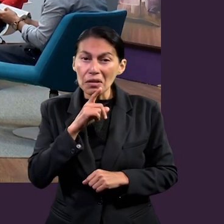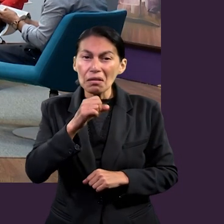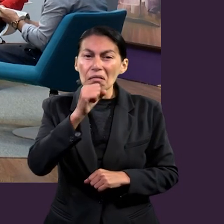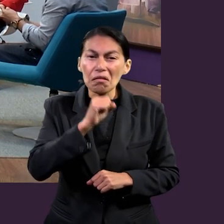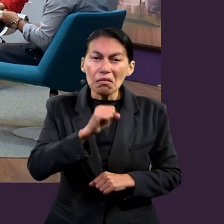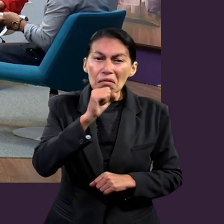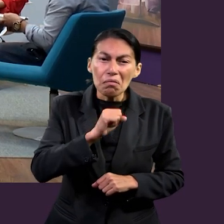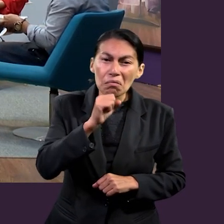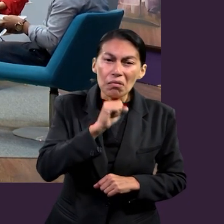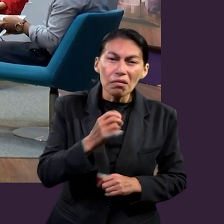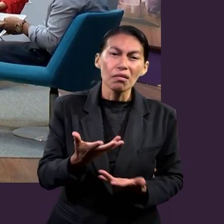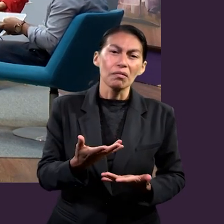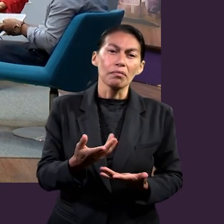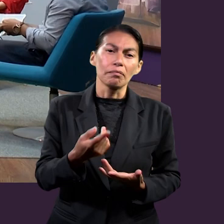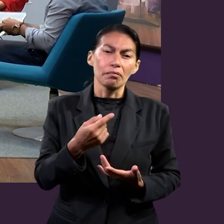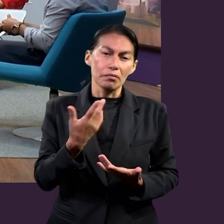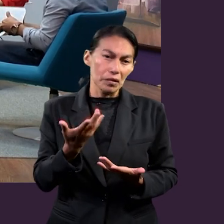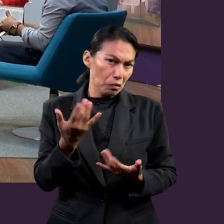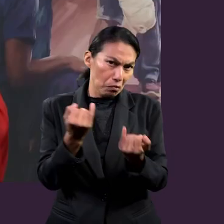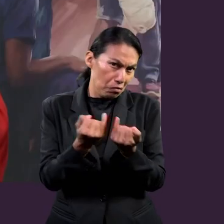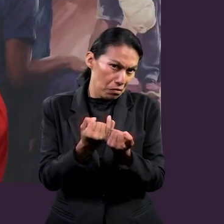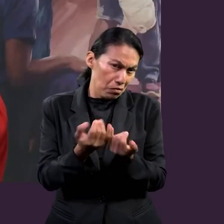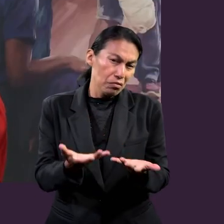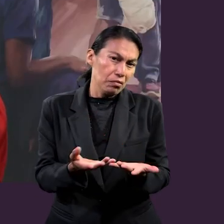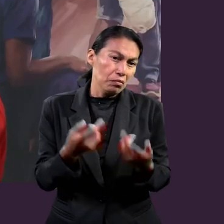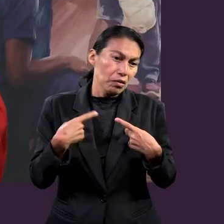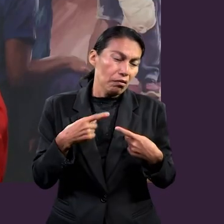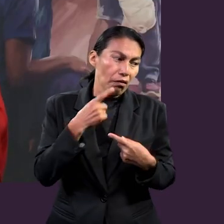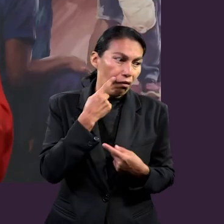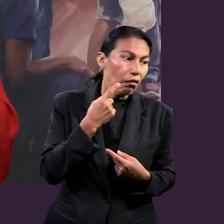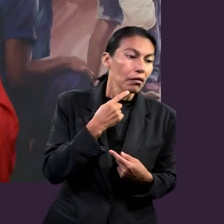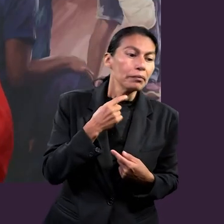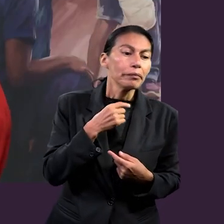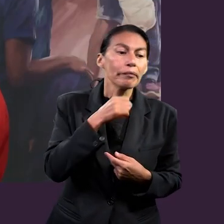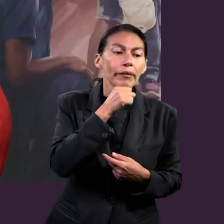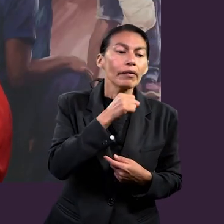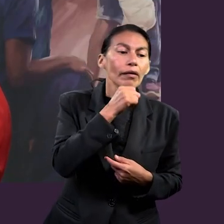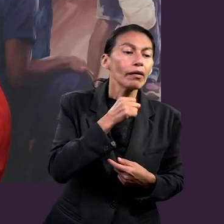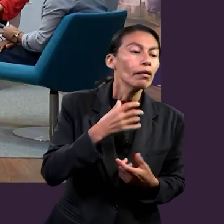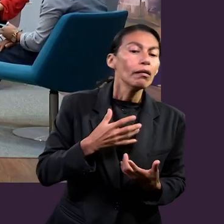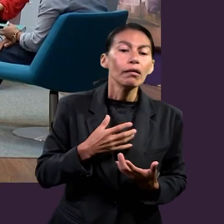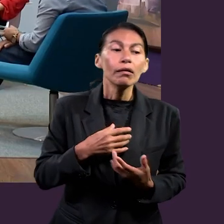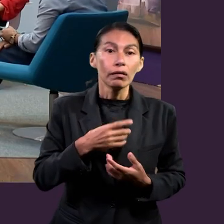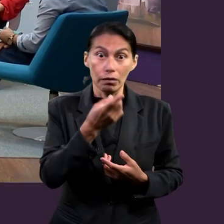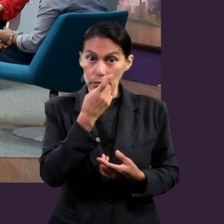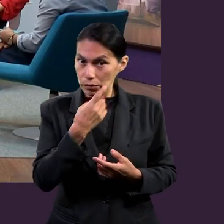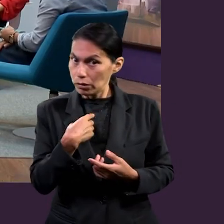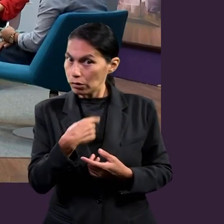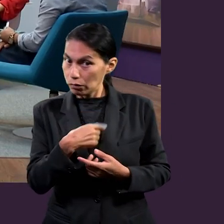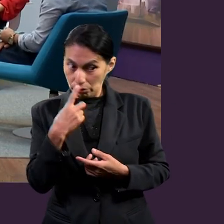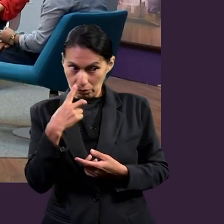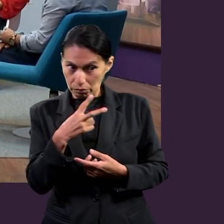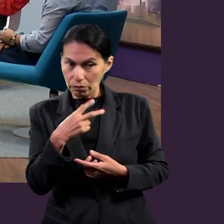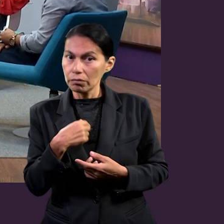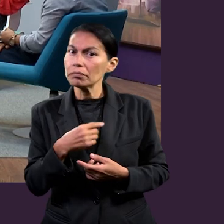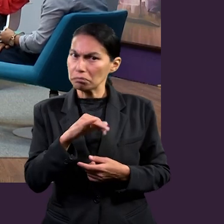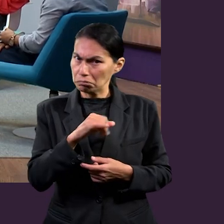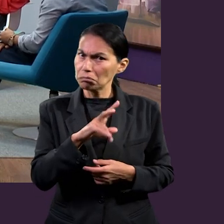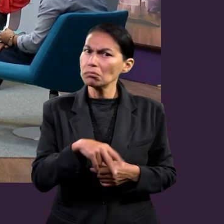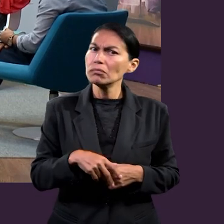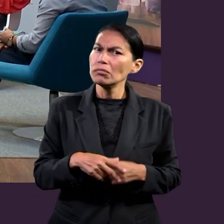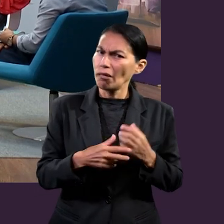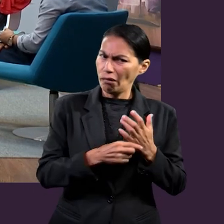cosa es el chisme, porque tiene que ver con tu boca, ¿no? Entonces también el chisme a quien no le gusta. Y me dijeron y me contaron,